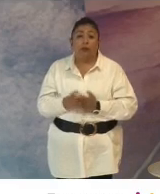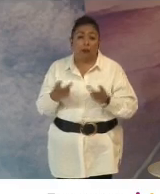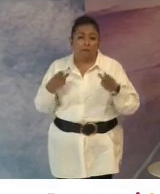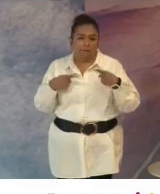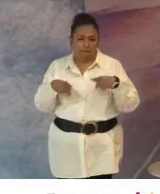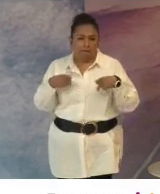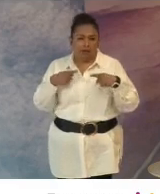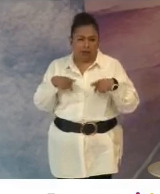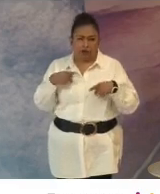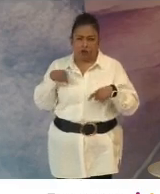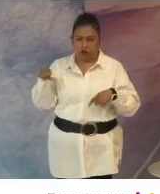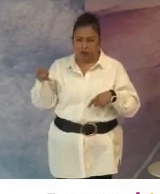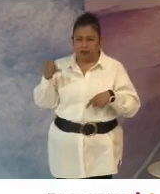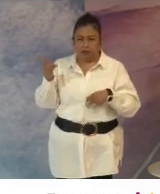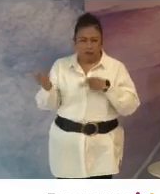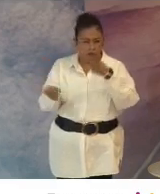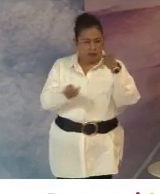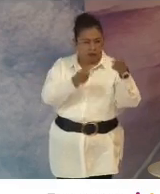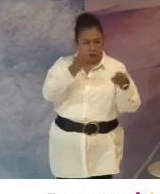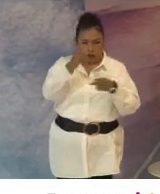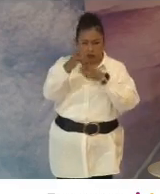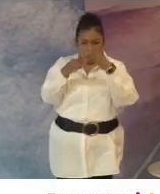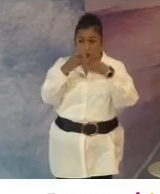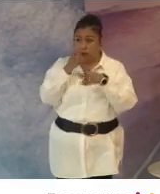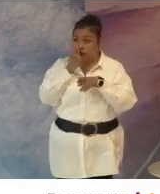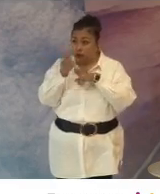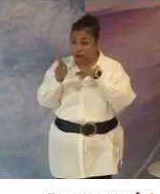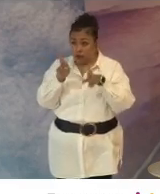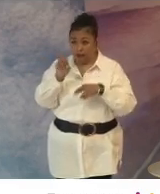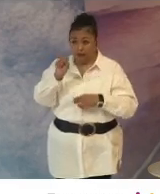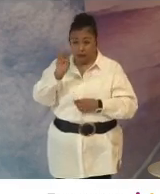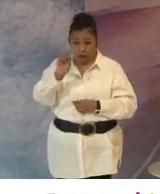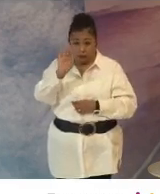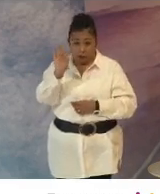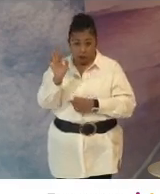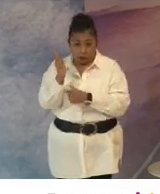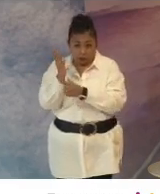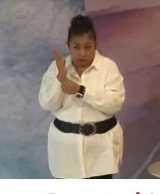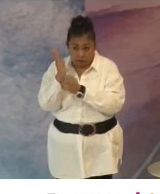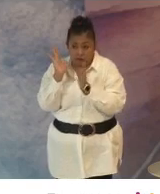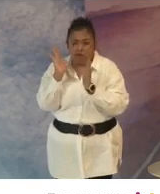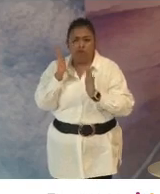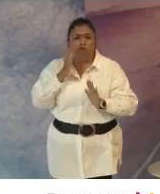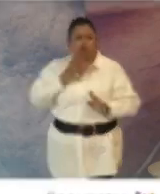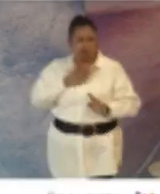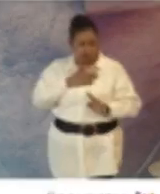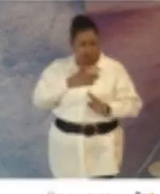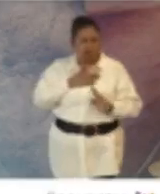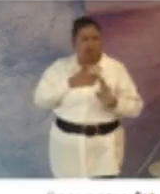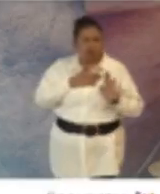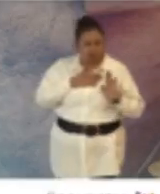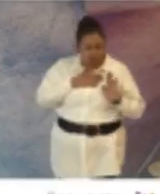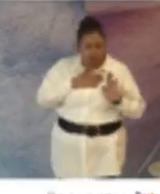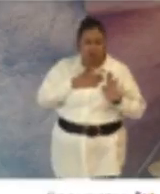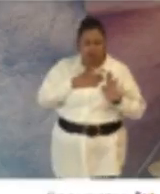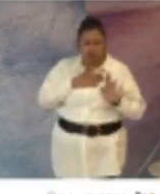las personas que respondieron a esta encuesta de manera global dijeron que estarían dispuestos